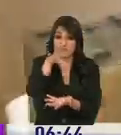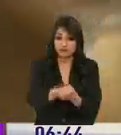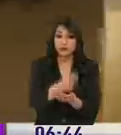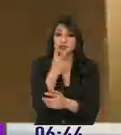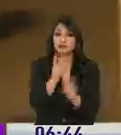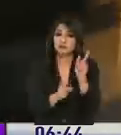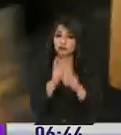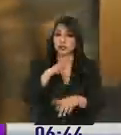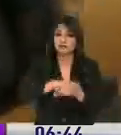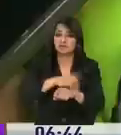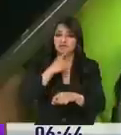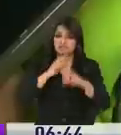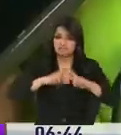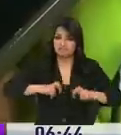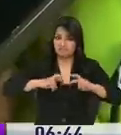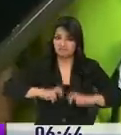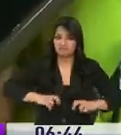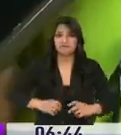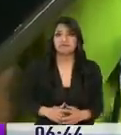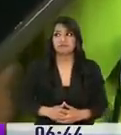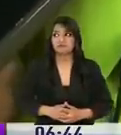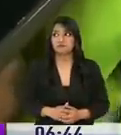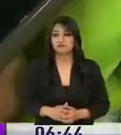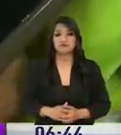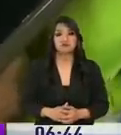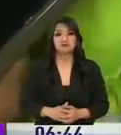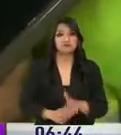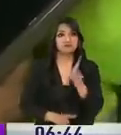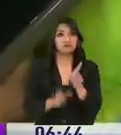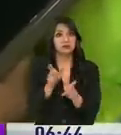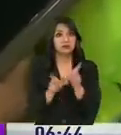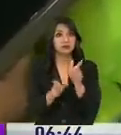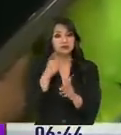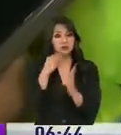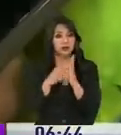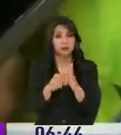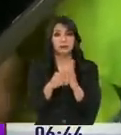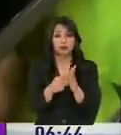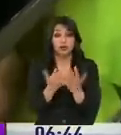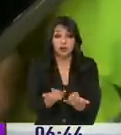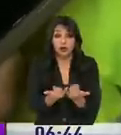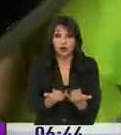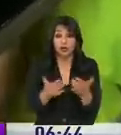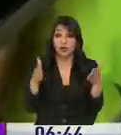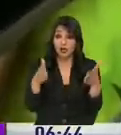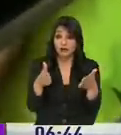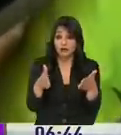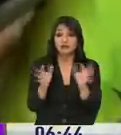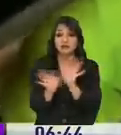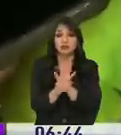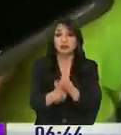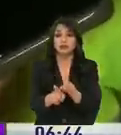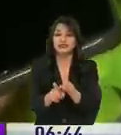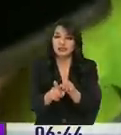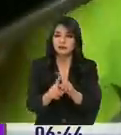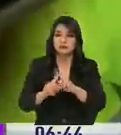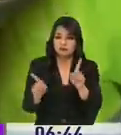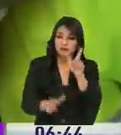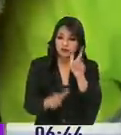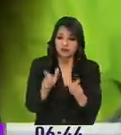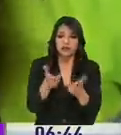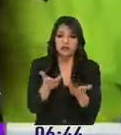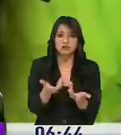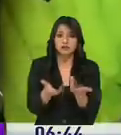personas para investigaciones. No son personas que están actualmente atendiendo, pero sí fueron las personas que